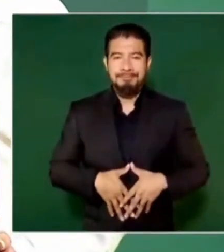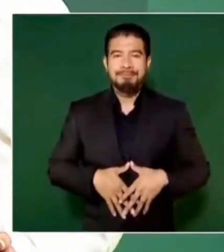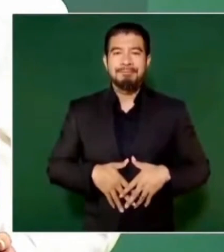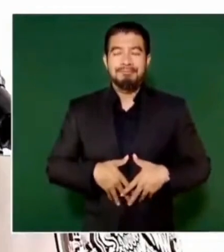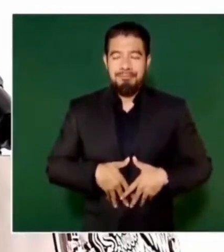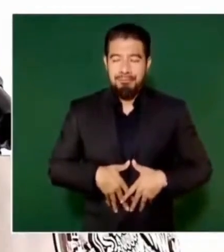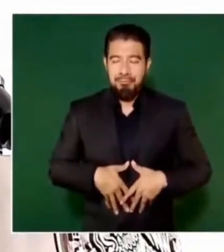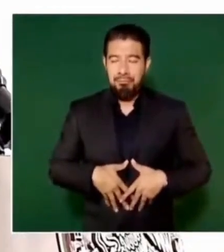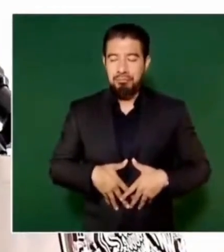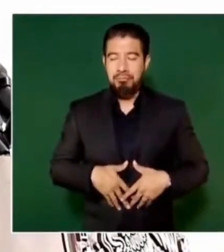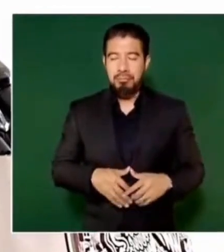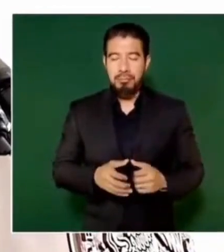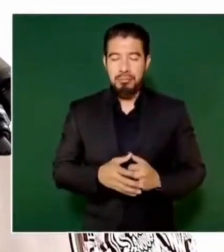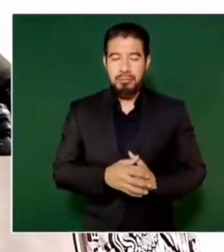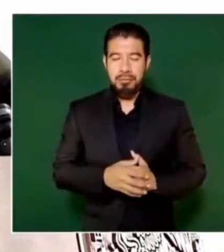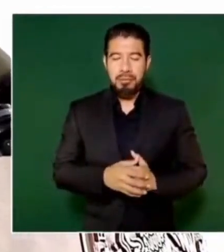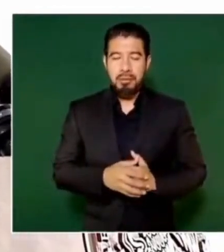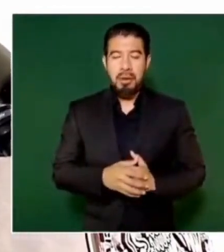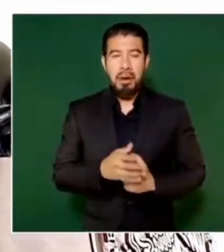te